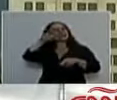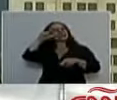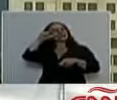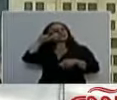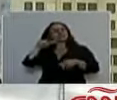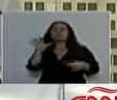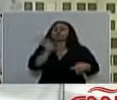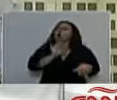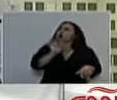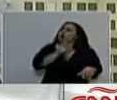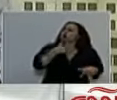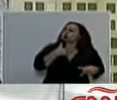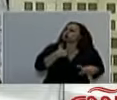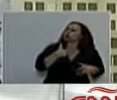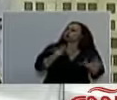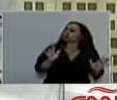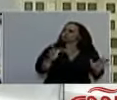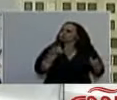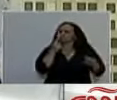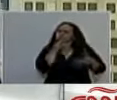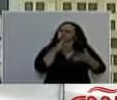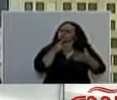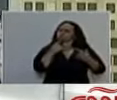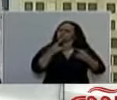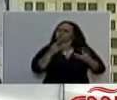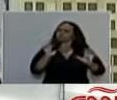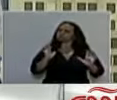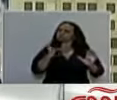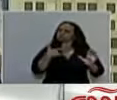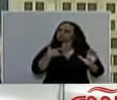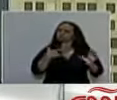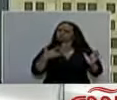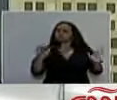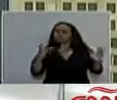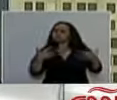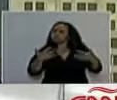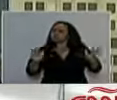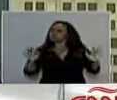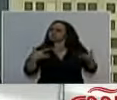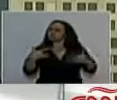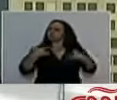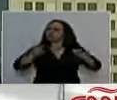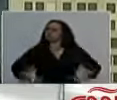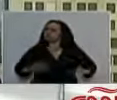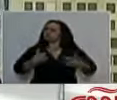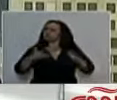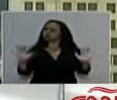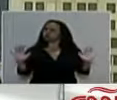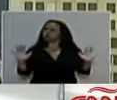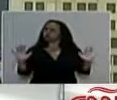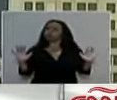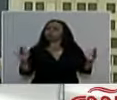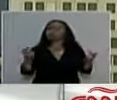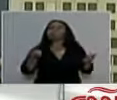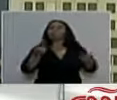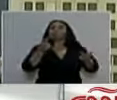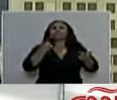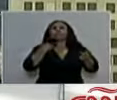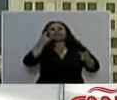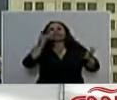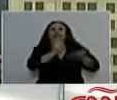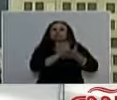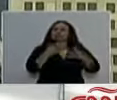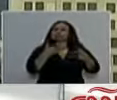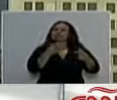demasiado quisquillosa, lo admito, y demasiado subjetiva. Lo acepto. Y bueno, en realidad le quisieron